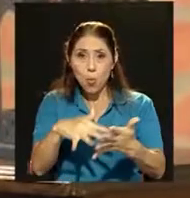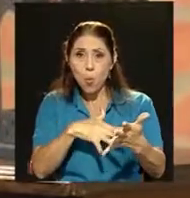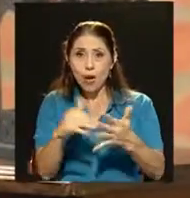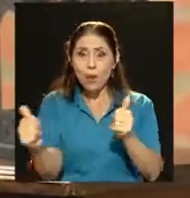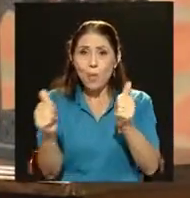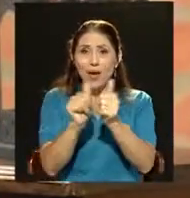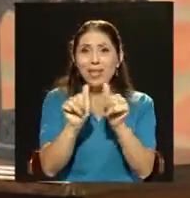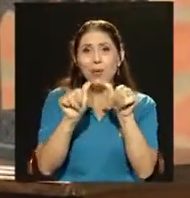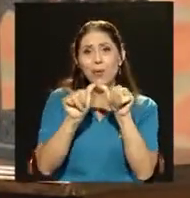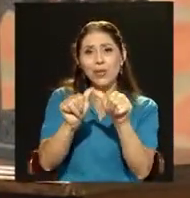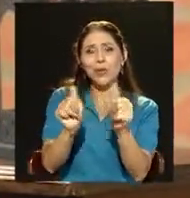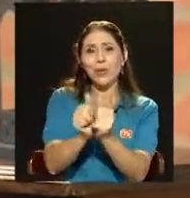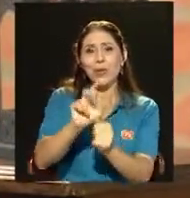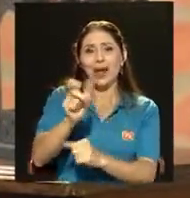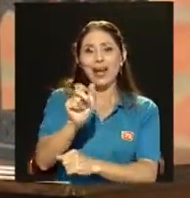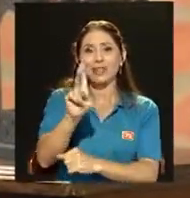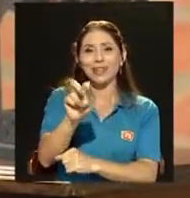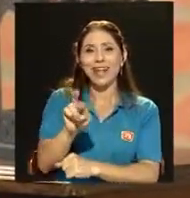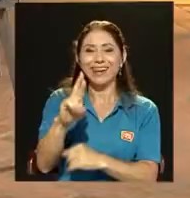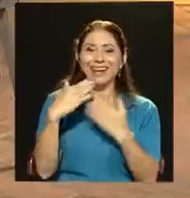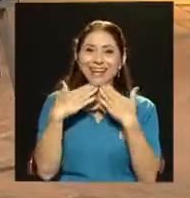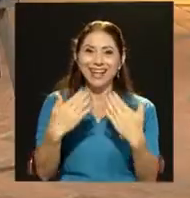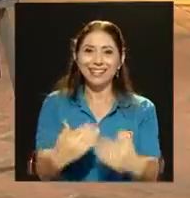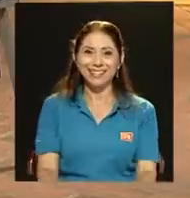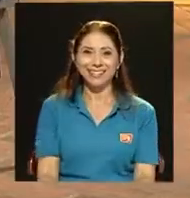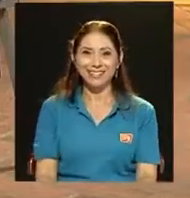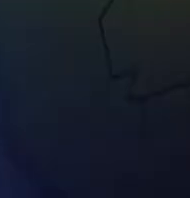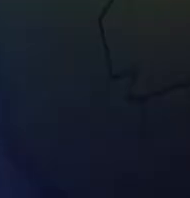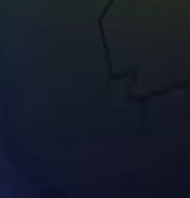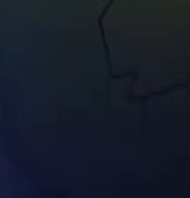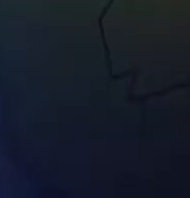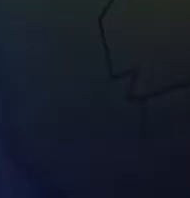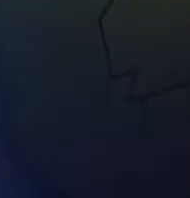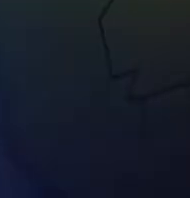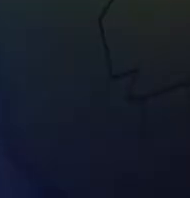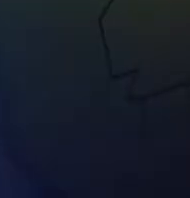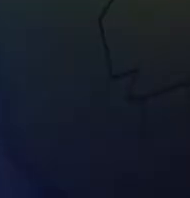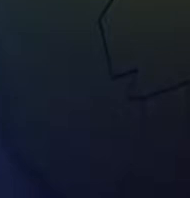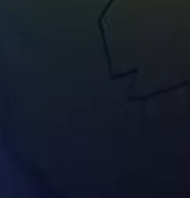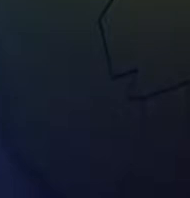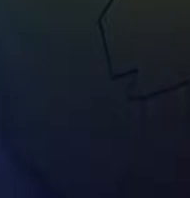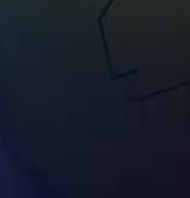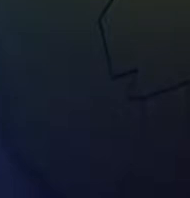con Canal UCR. Gracias. Gracias.